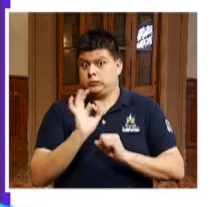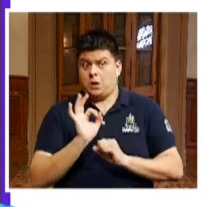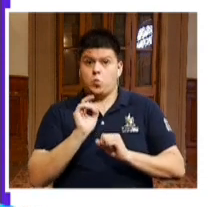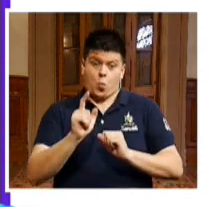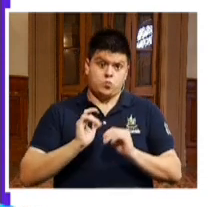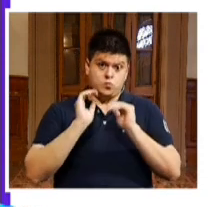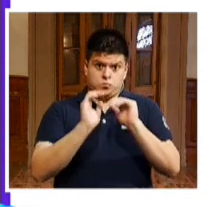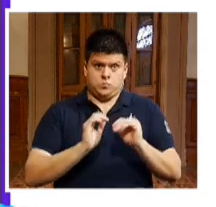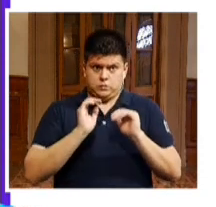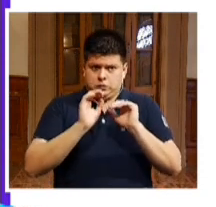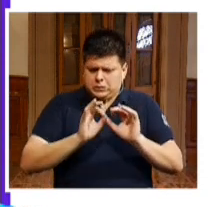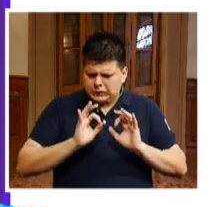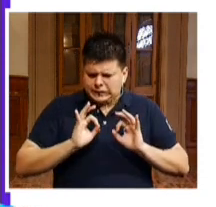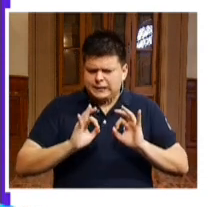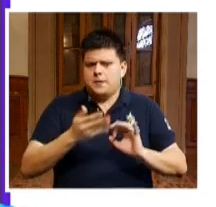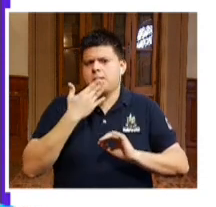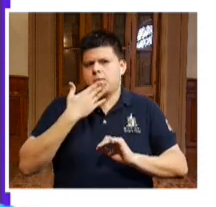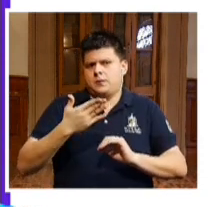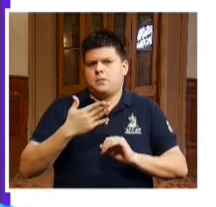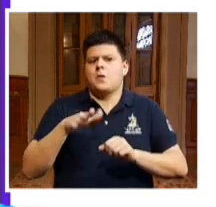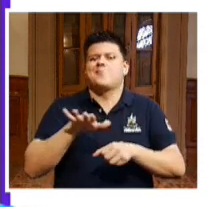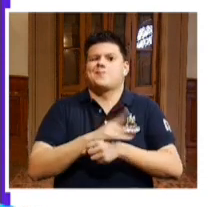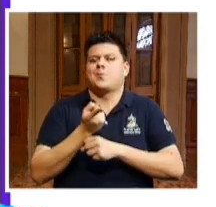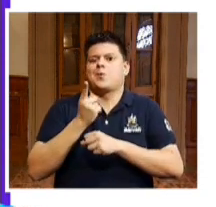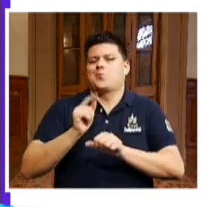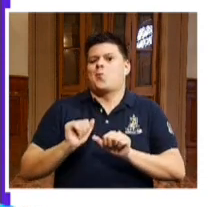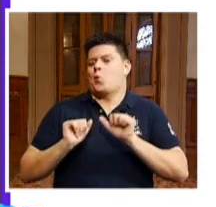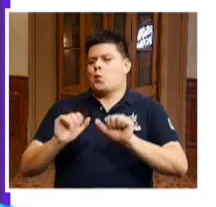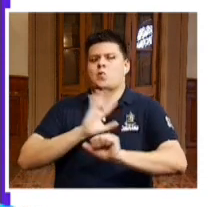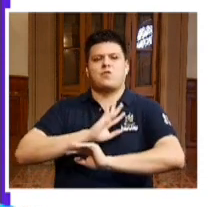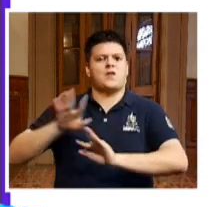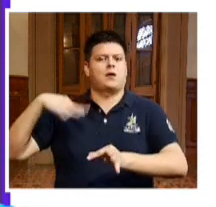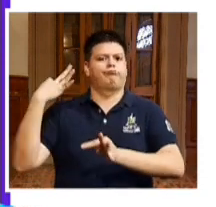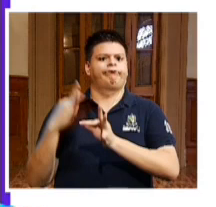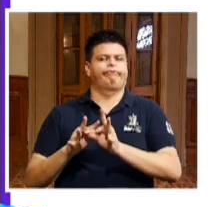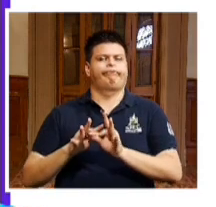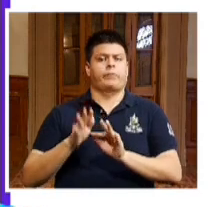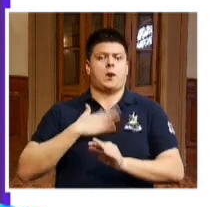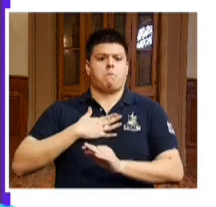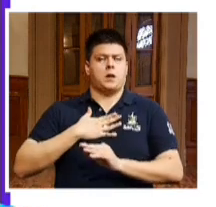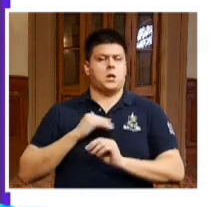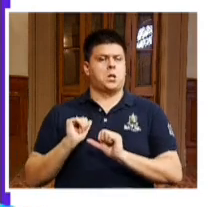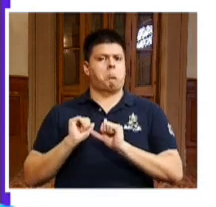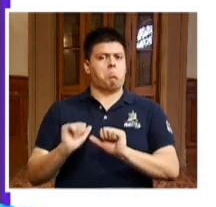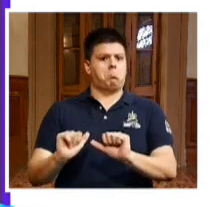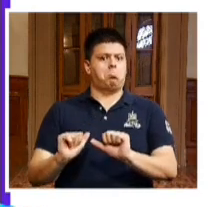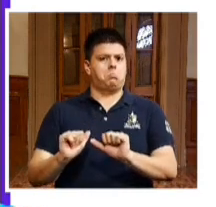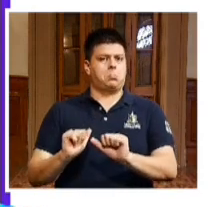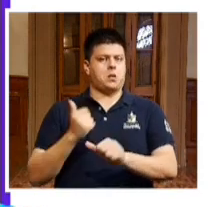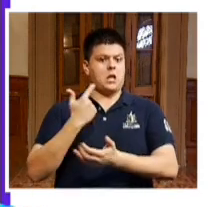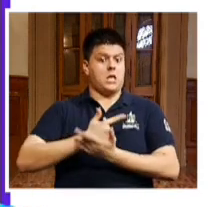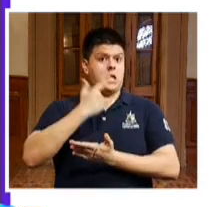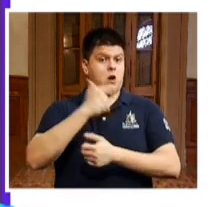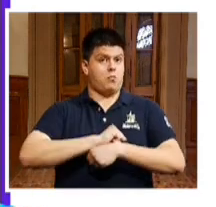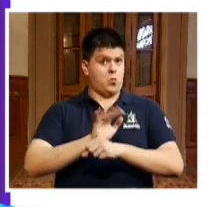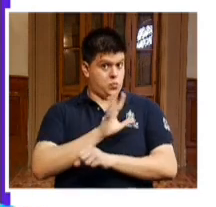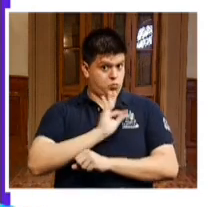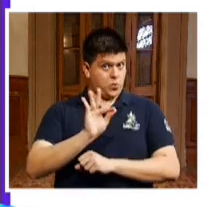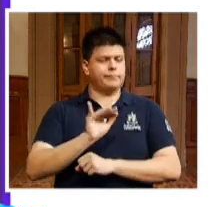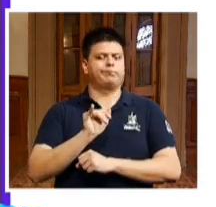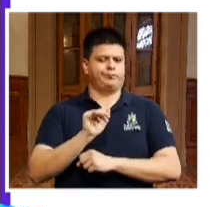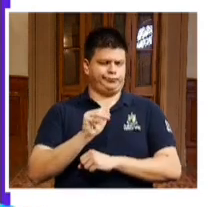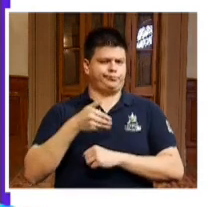cuidando muchísimo, porque eso no te exenta de poder tener una forma grave de COVID-19.